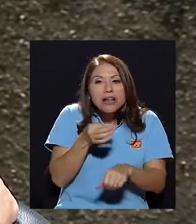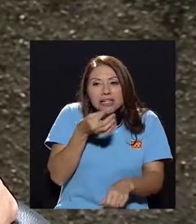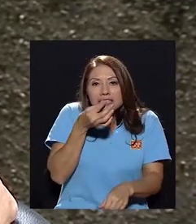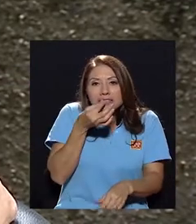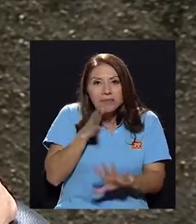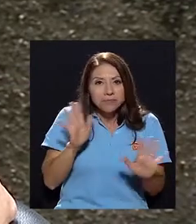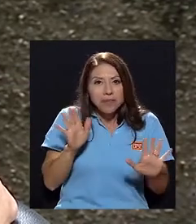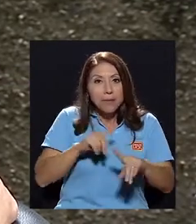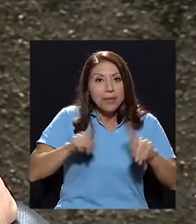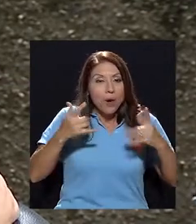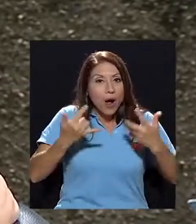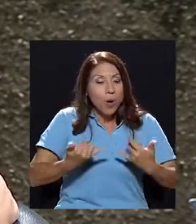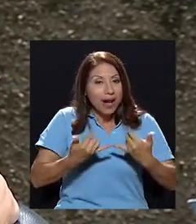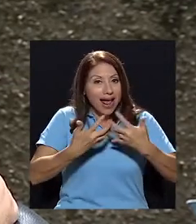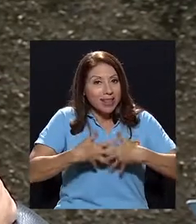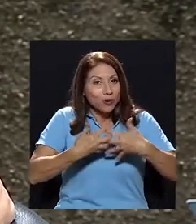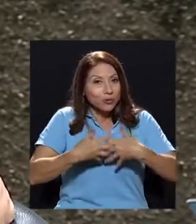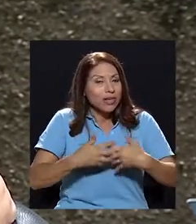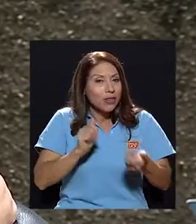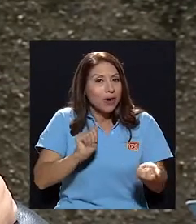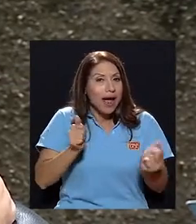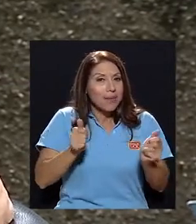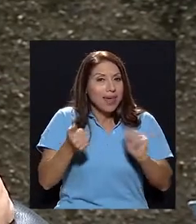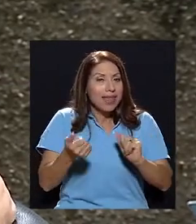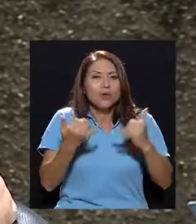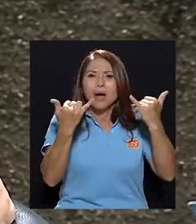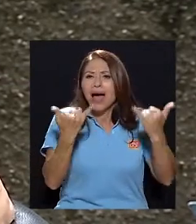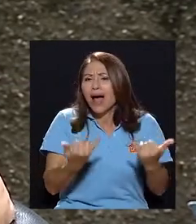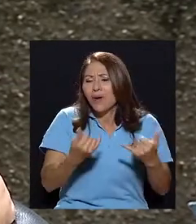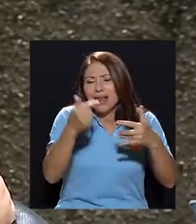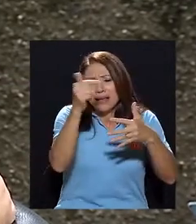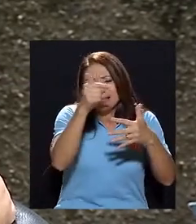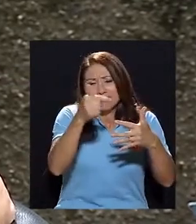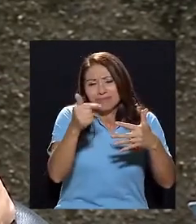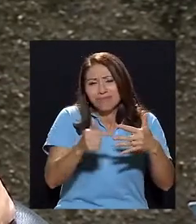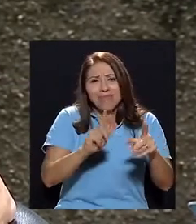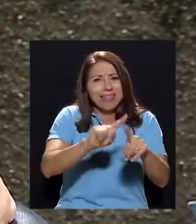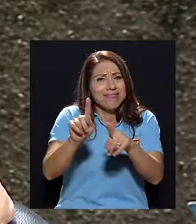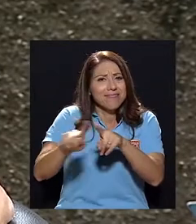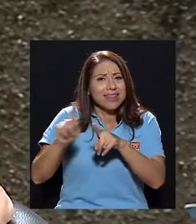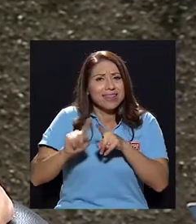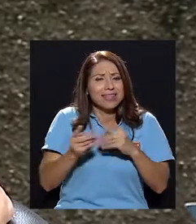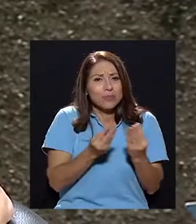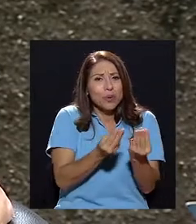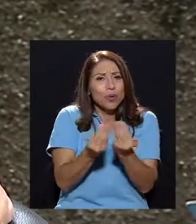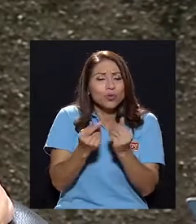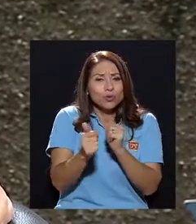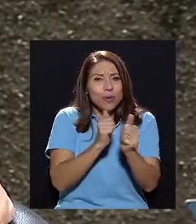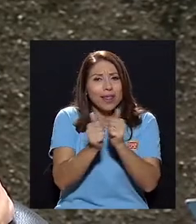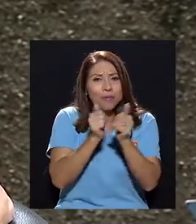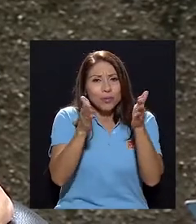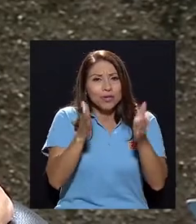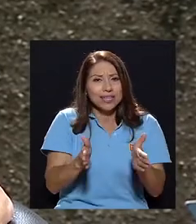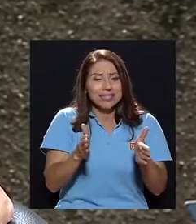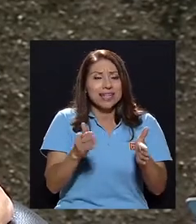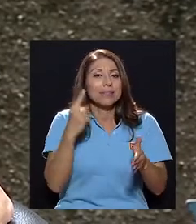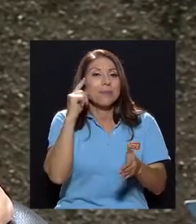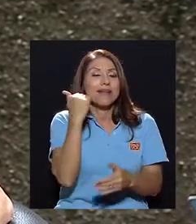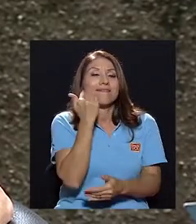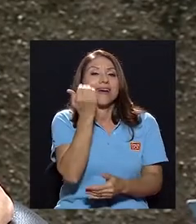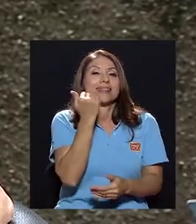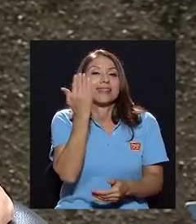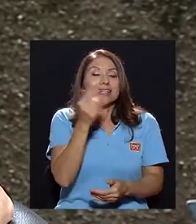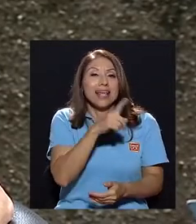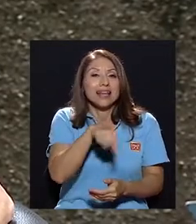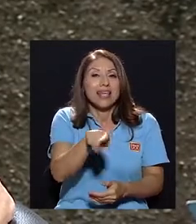entonces ahora existe una variedad de geles, barras, gomitas, productos para deportistas que lo que hacen es facilitar el